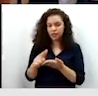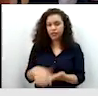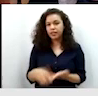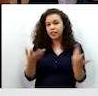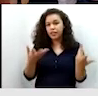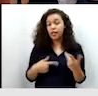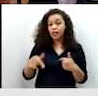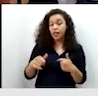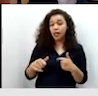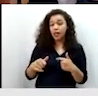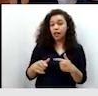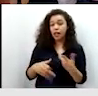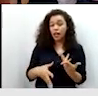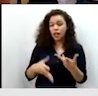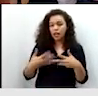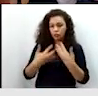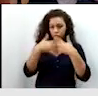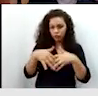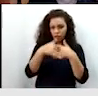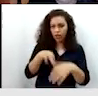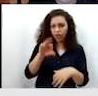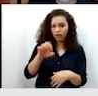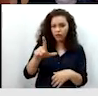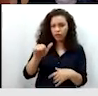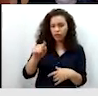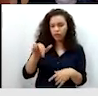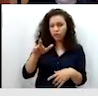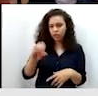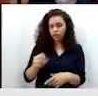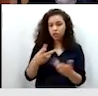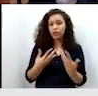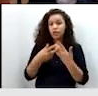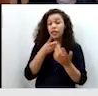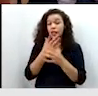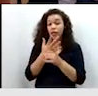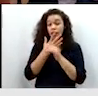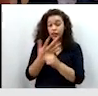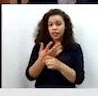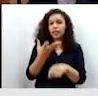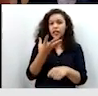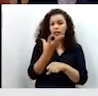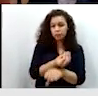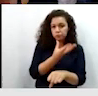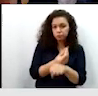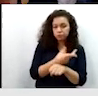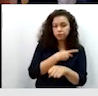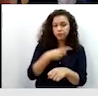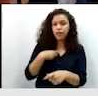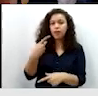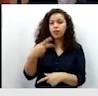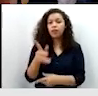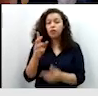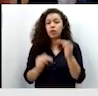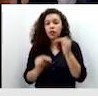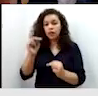los instaladores o los fabricantes de estos filtros le establecen que el mantenimiento debe de ser dependiendo cierta